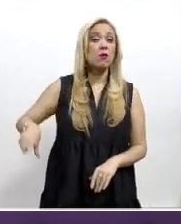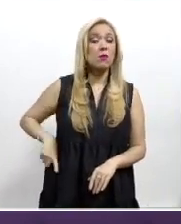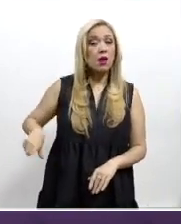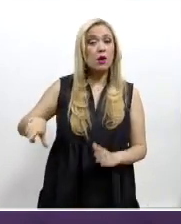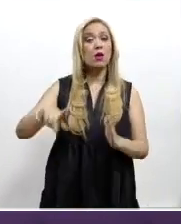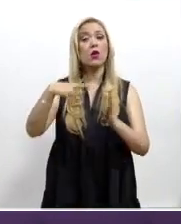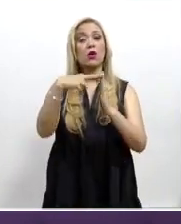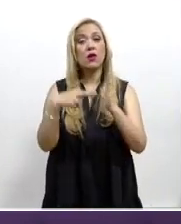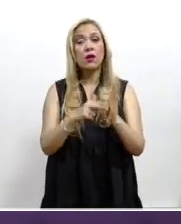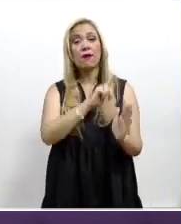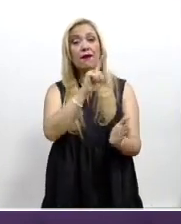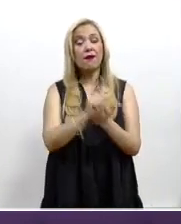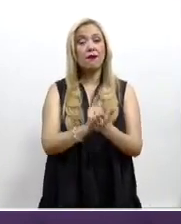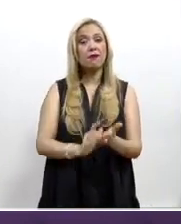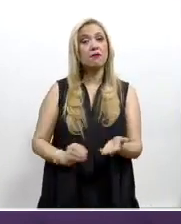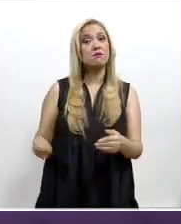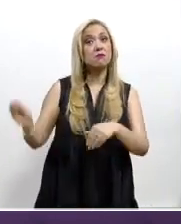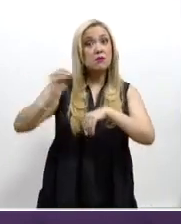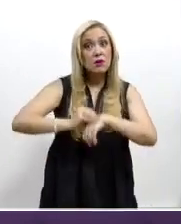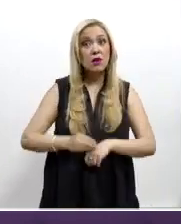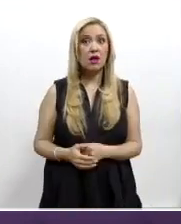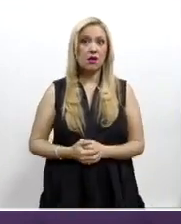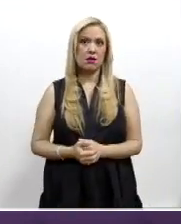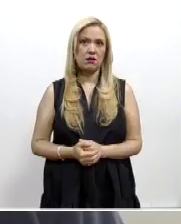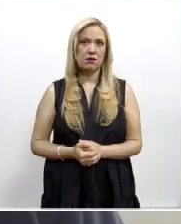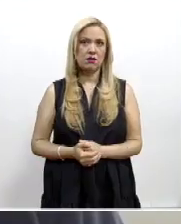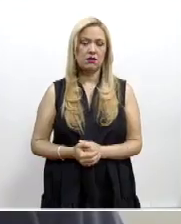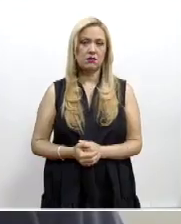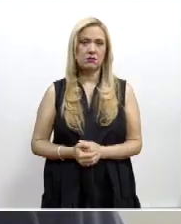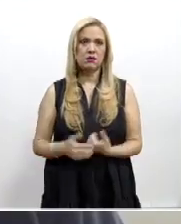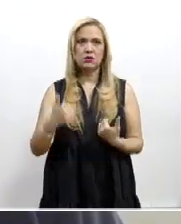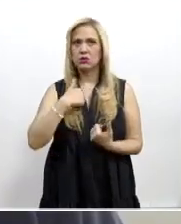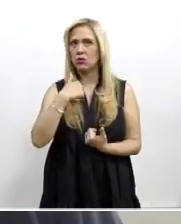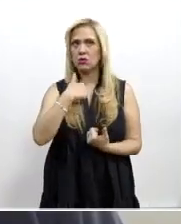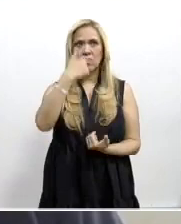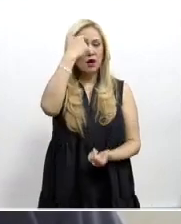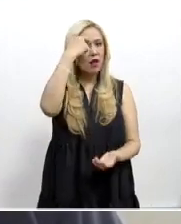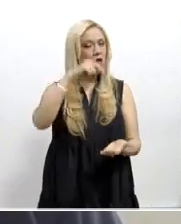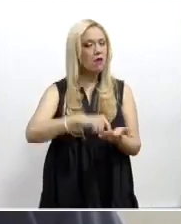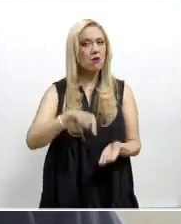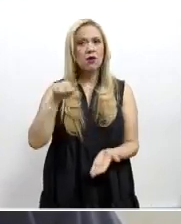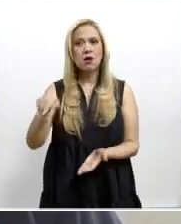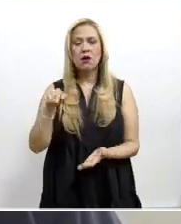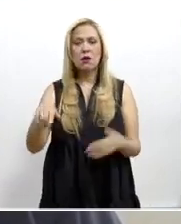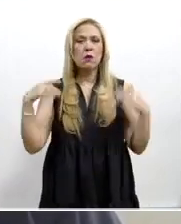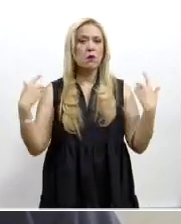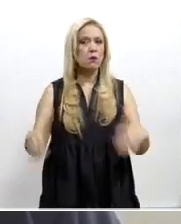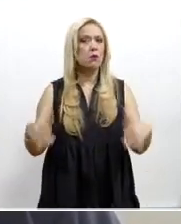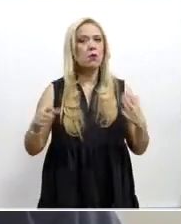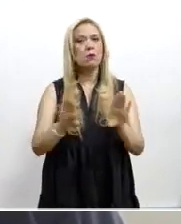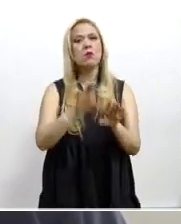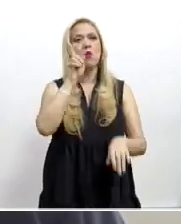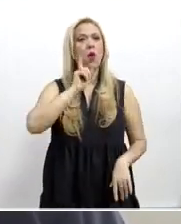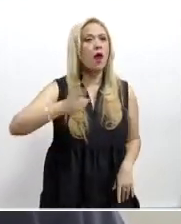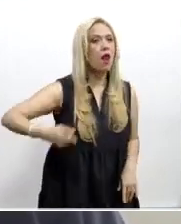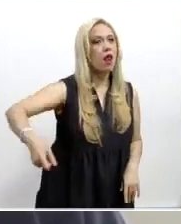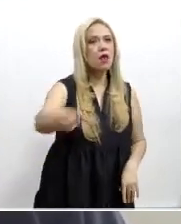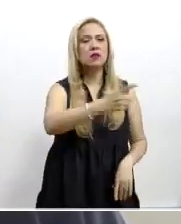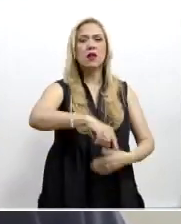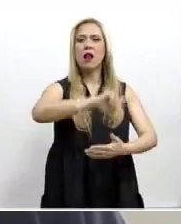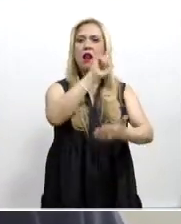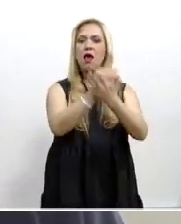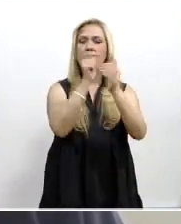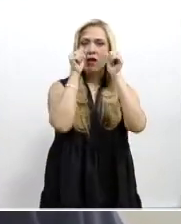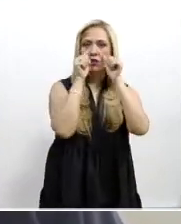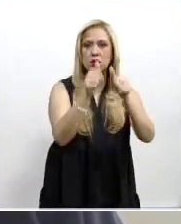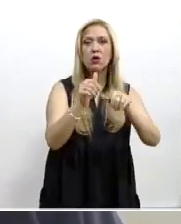estoy seguro de que la violencia masculina es inversamente proporcional al acceso a la justicia de las mujeres.